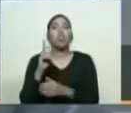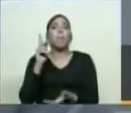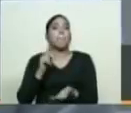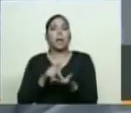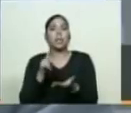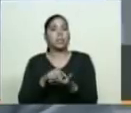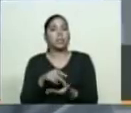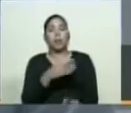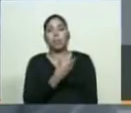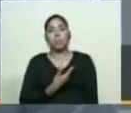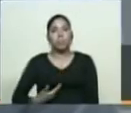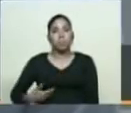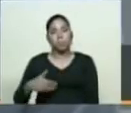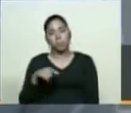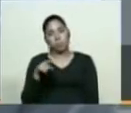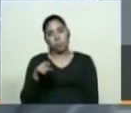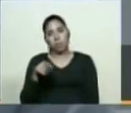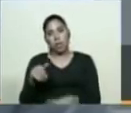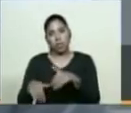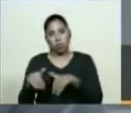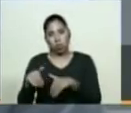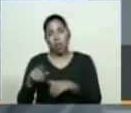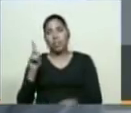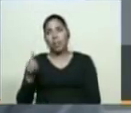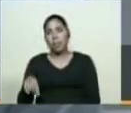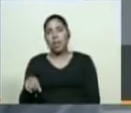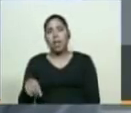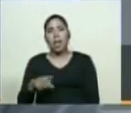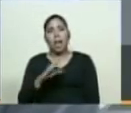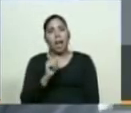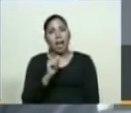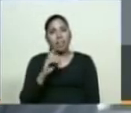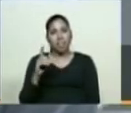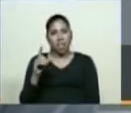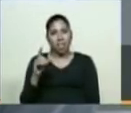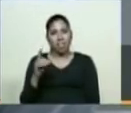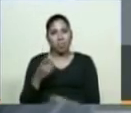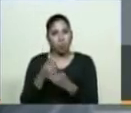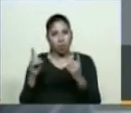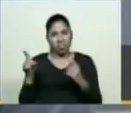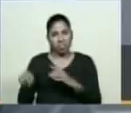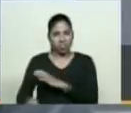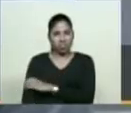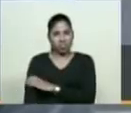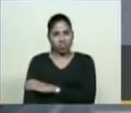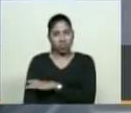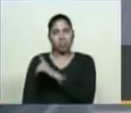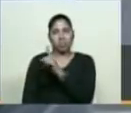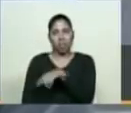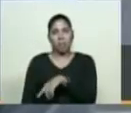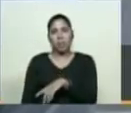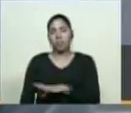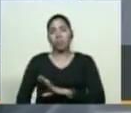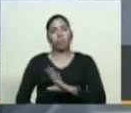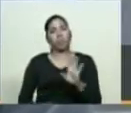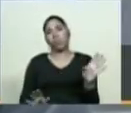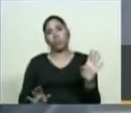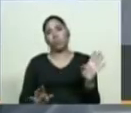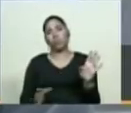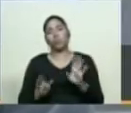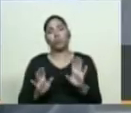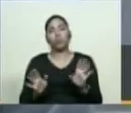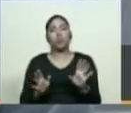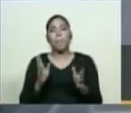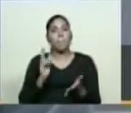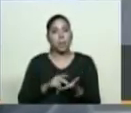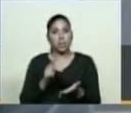comicios presidenciales. El fin de semana también Acción Democrática hacía lo propio, anunciaba, también hablaba de que posiblemente no